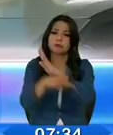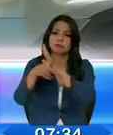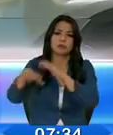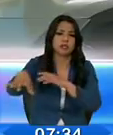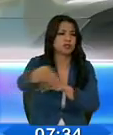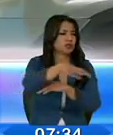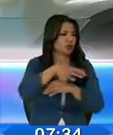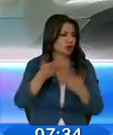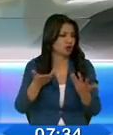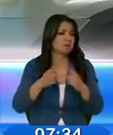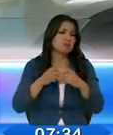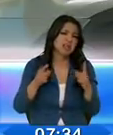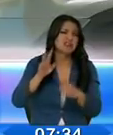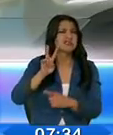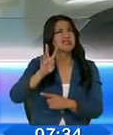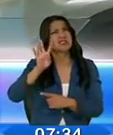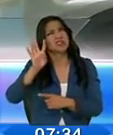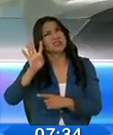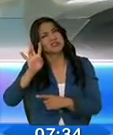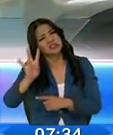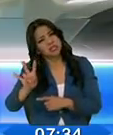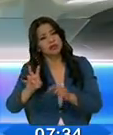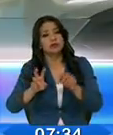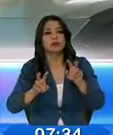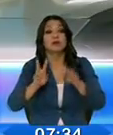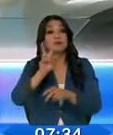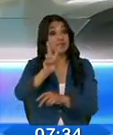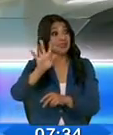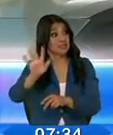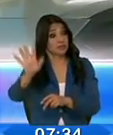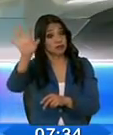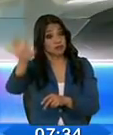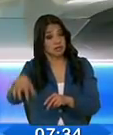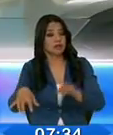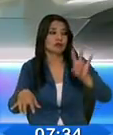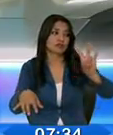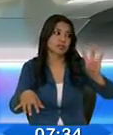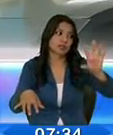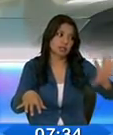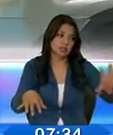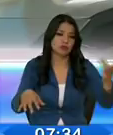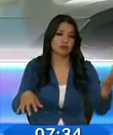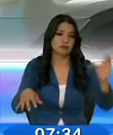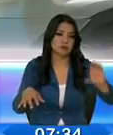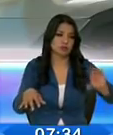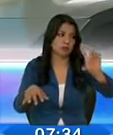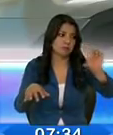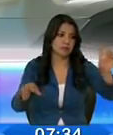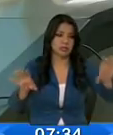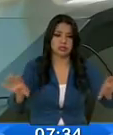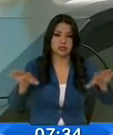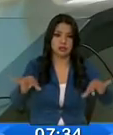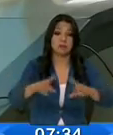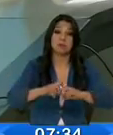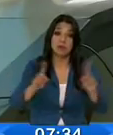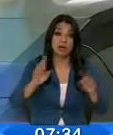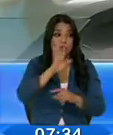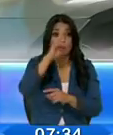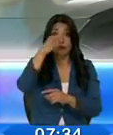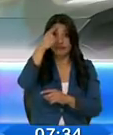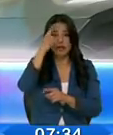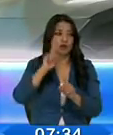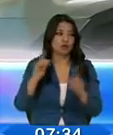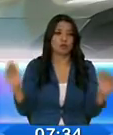modo, 75-25. 25 a favor del Estado, 75 a favor del inversionista. En el gobierno de Palacio